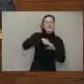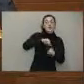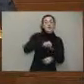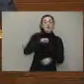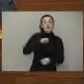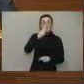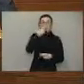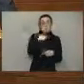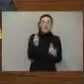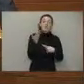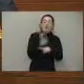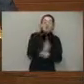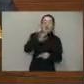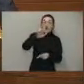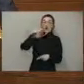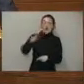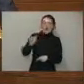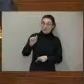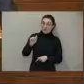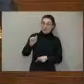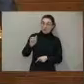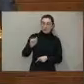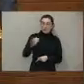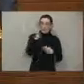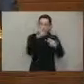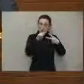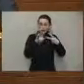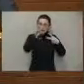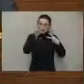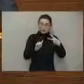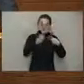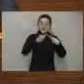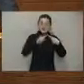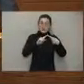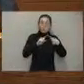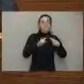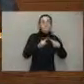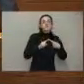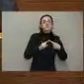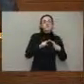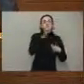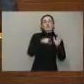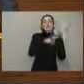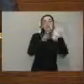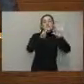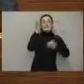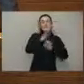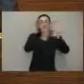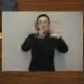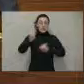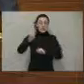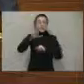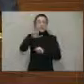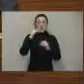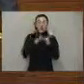públicas ofertadas por este organismo autónomo son dos. La primera de ellas, la que se deriva de la Ley 7/91 de 5 de abril